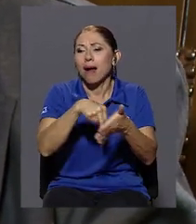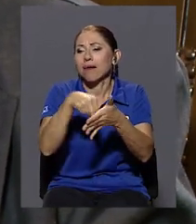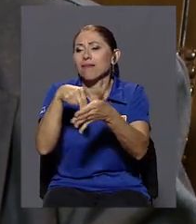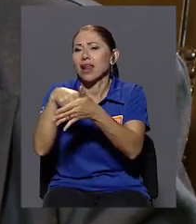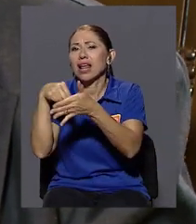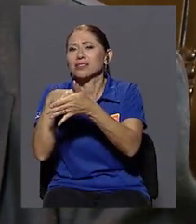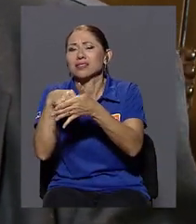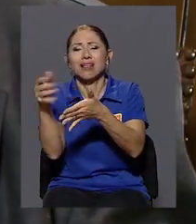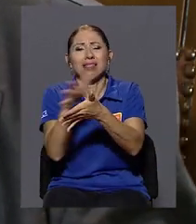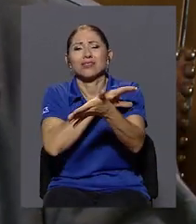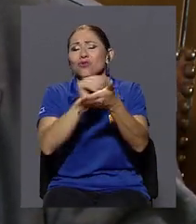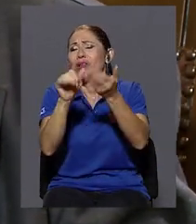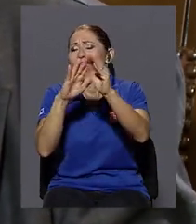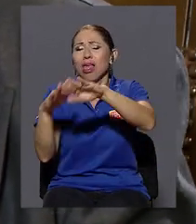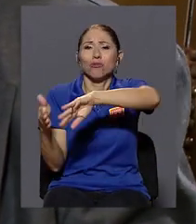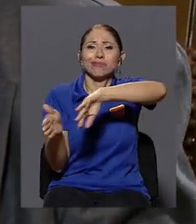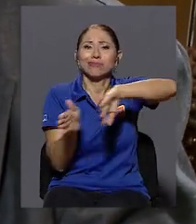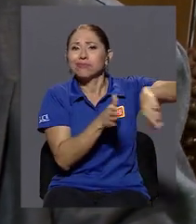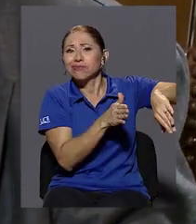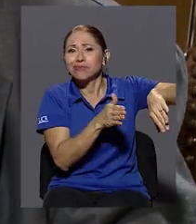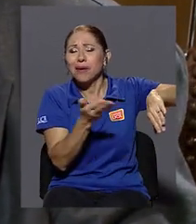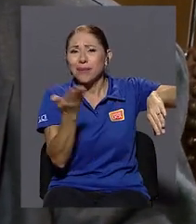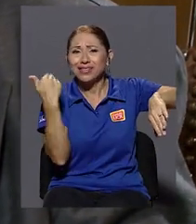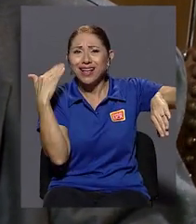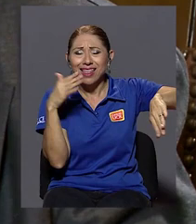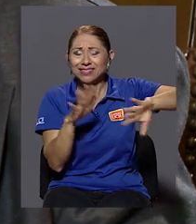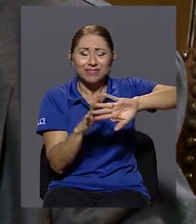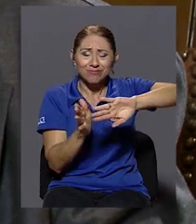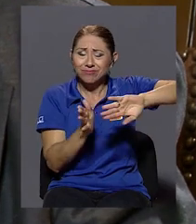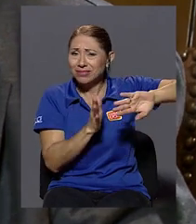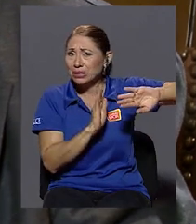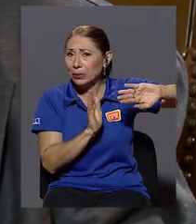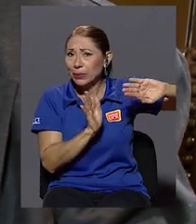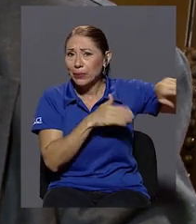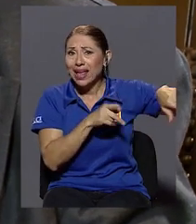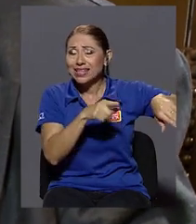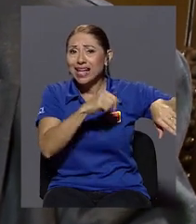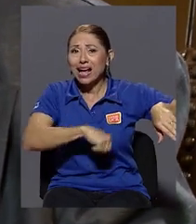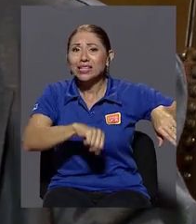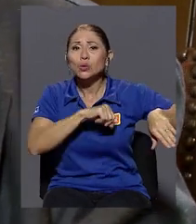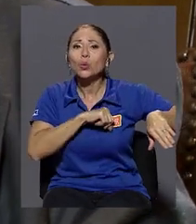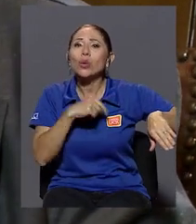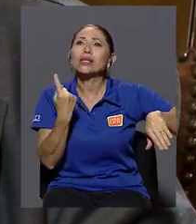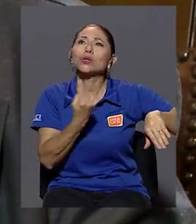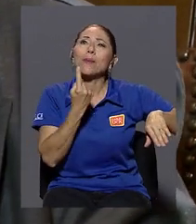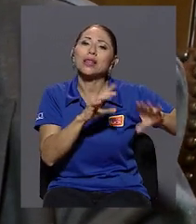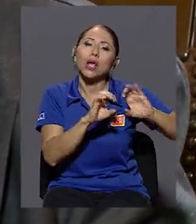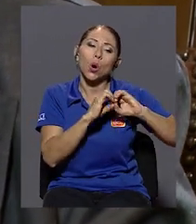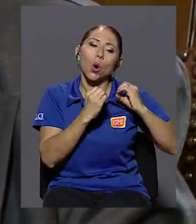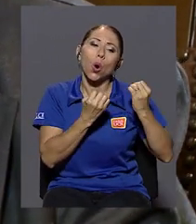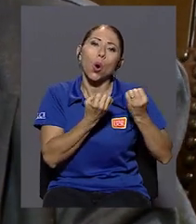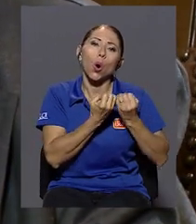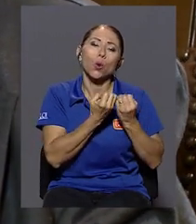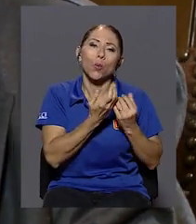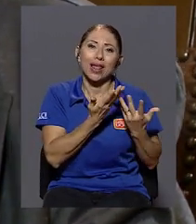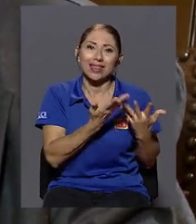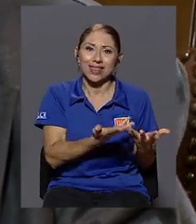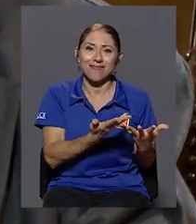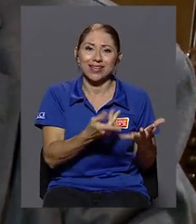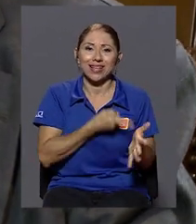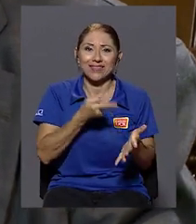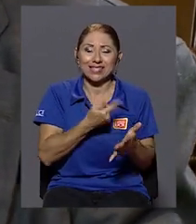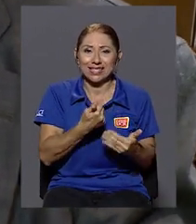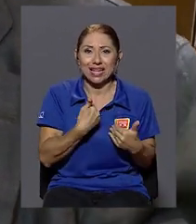barreras ultrapasadas, todas que acaban siendo actitudes corporativas que a veces tenemos los